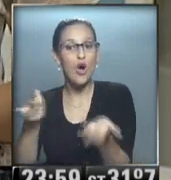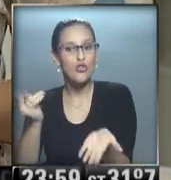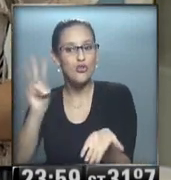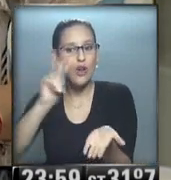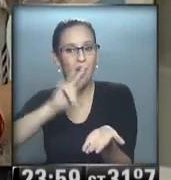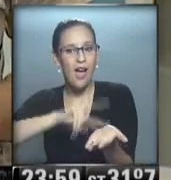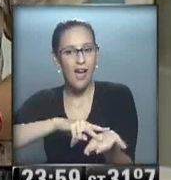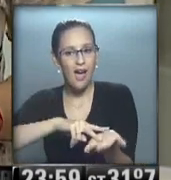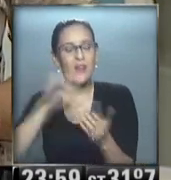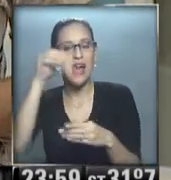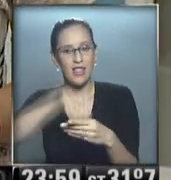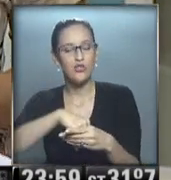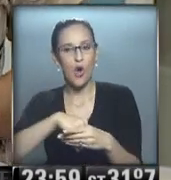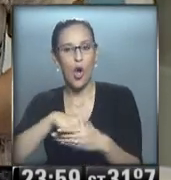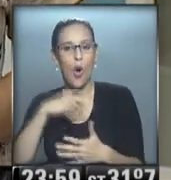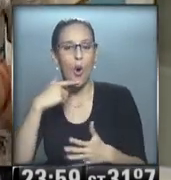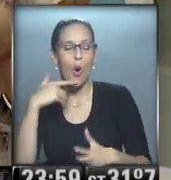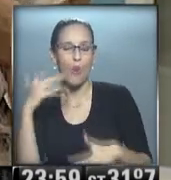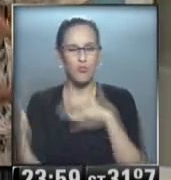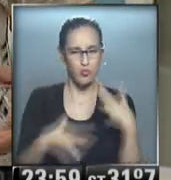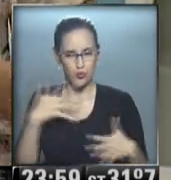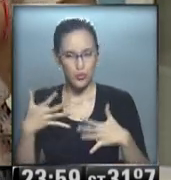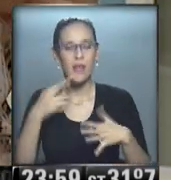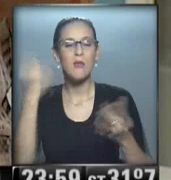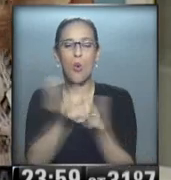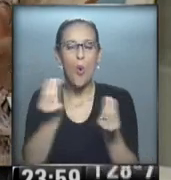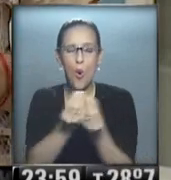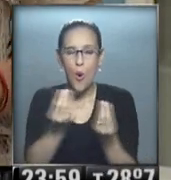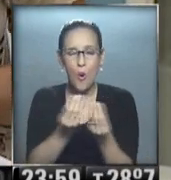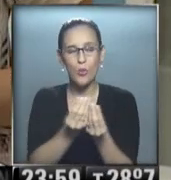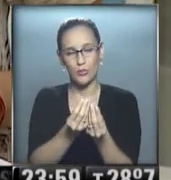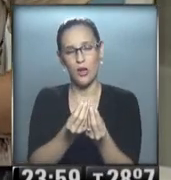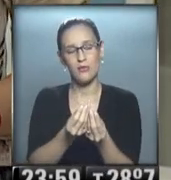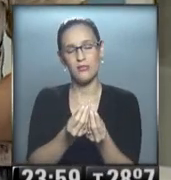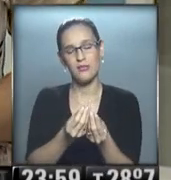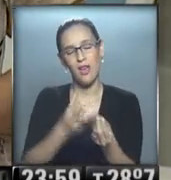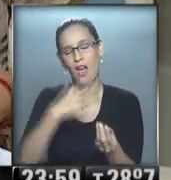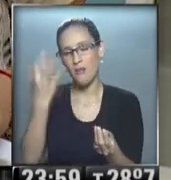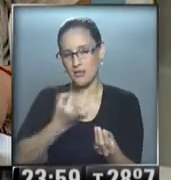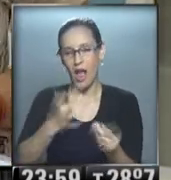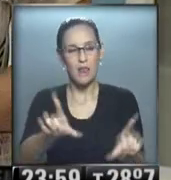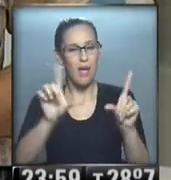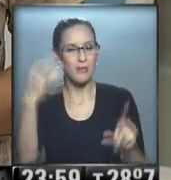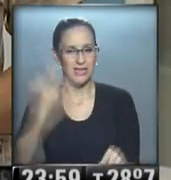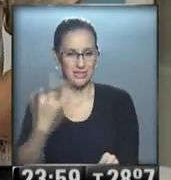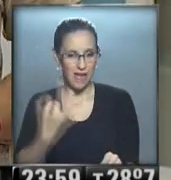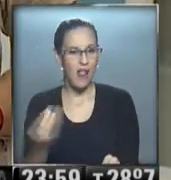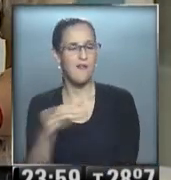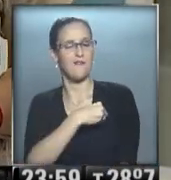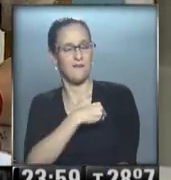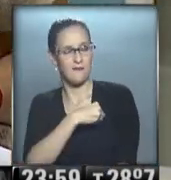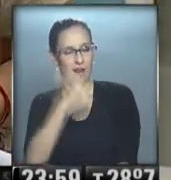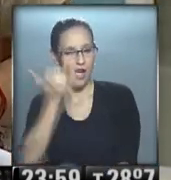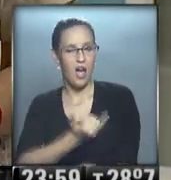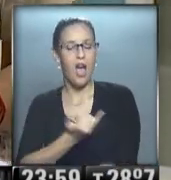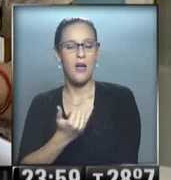mundo de las artes marciales, y acá una historia con muchos efectos especiales y escenas fantásticos para los fanáticos del género. Lo vamos